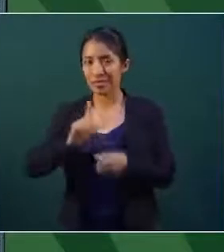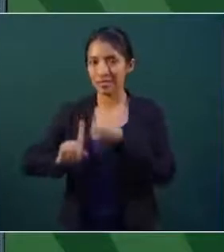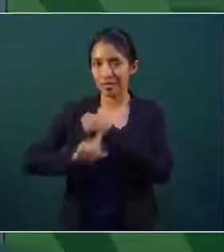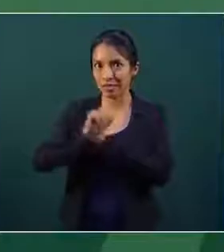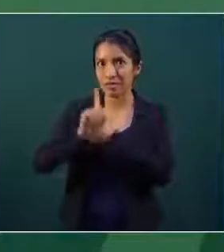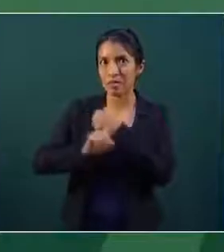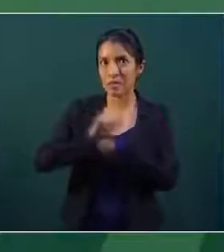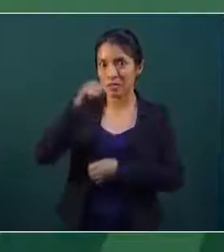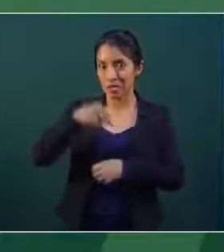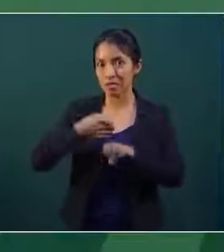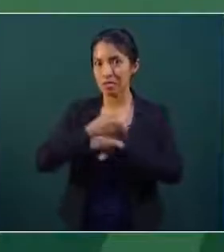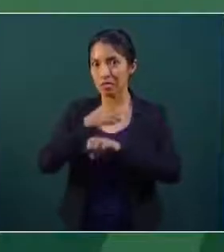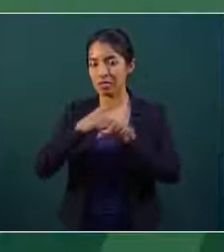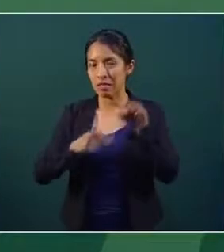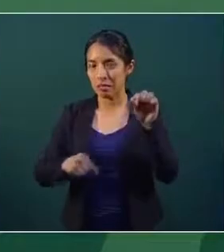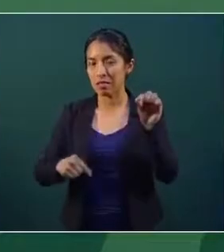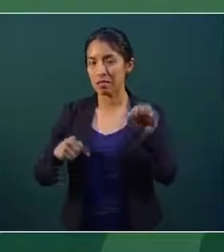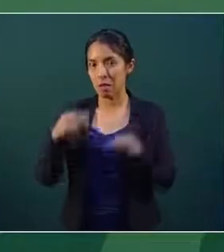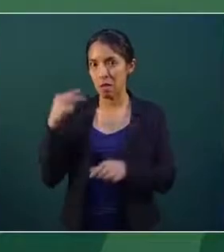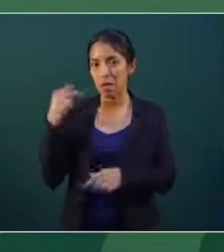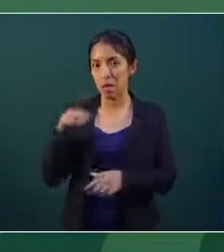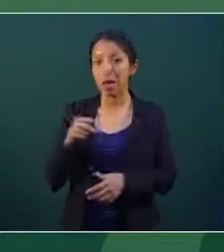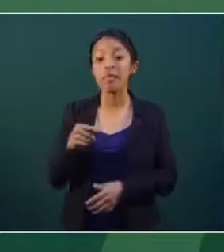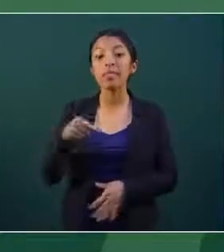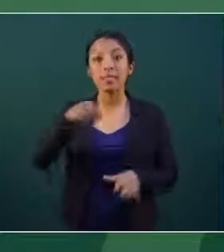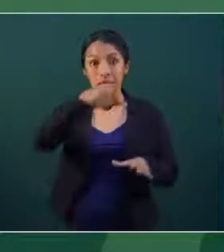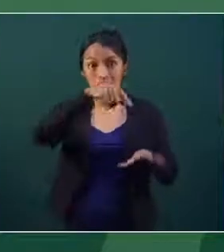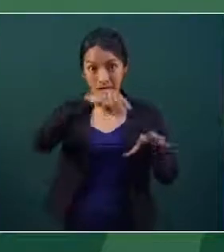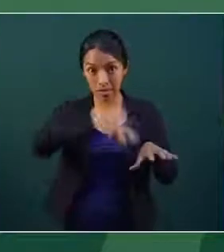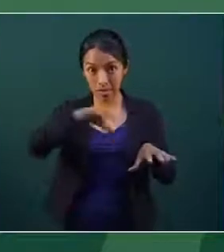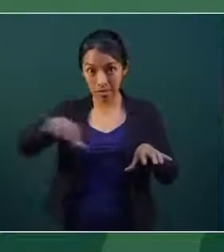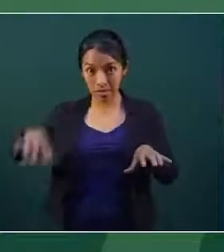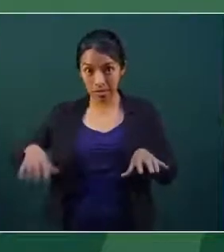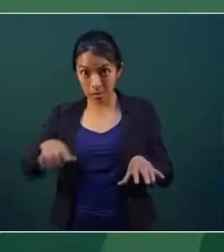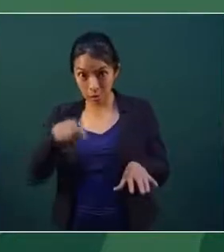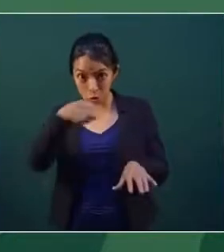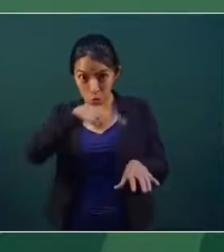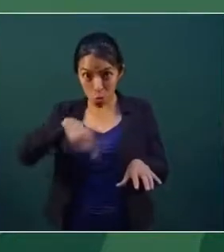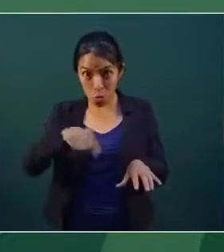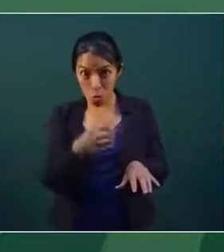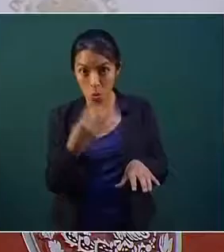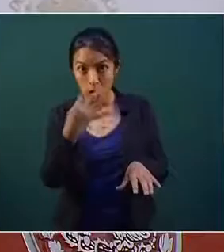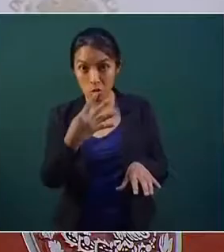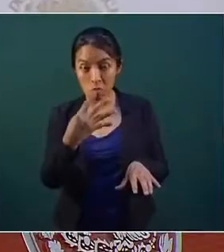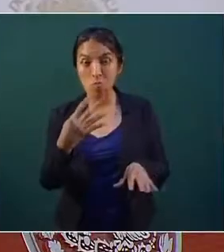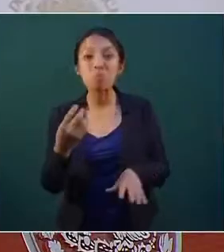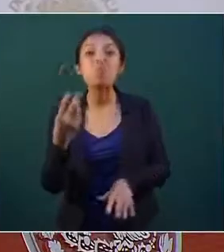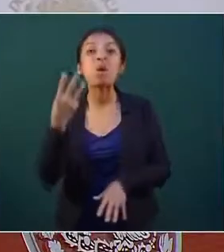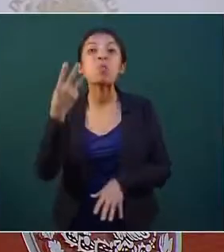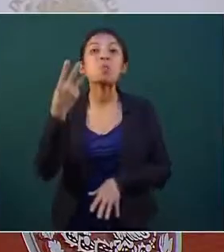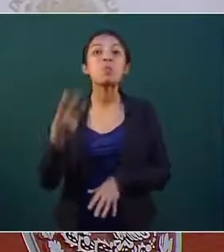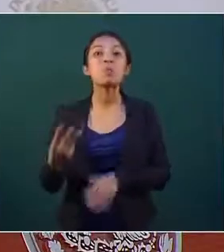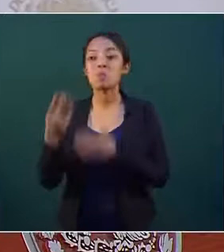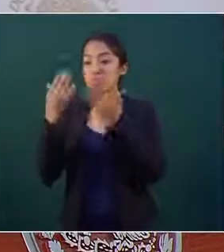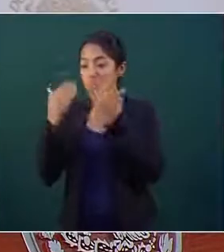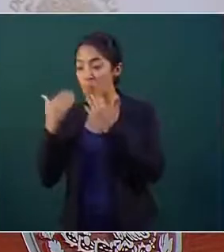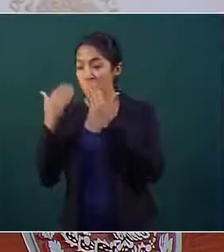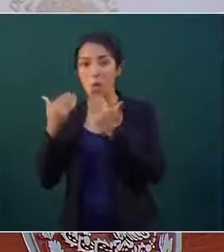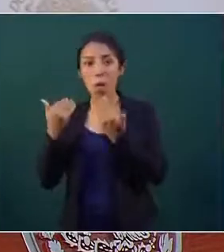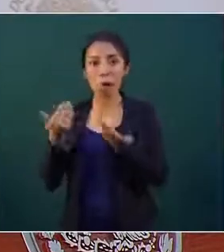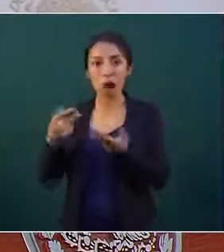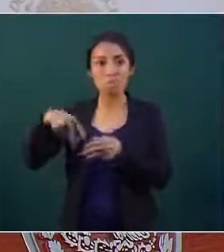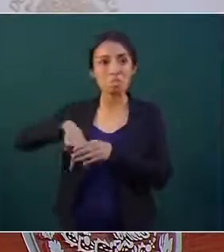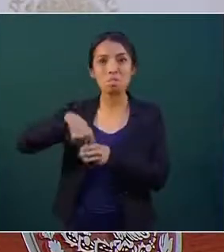y de esos 4 centros, pues 3 están vacíos, desde luego ahí